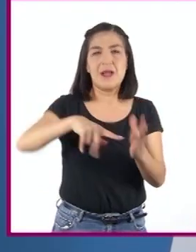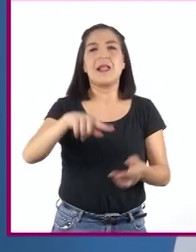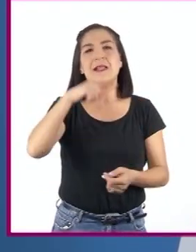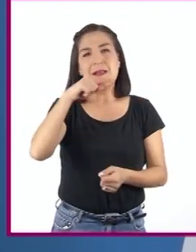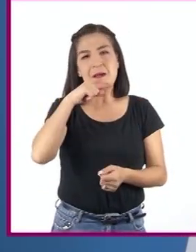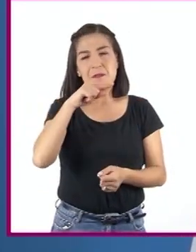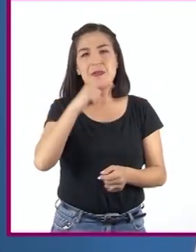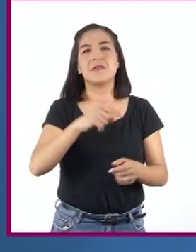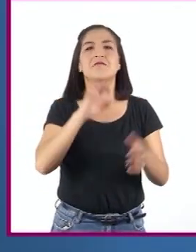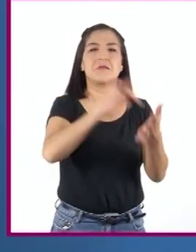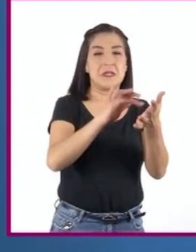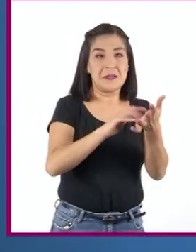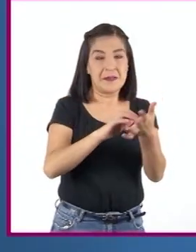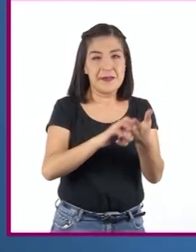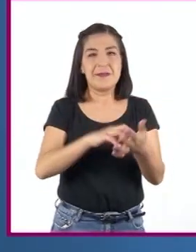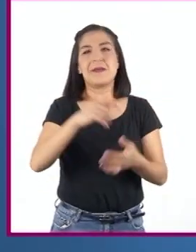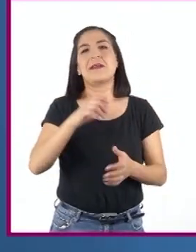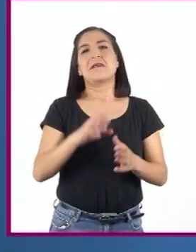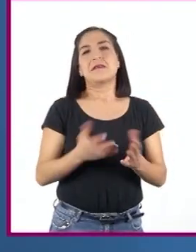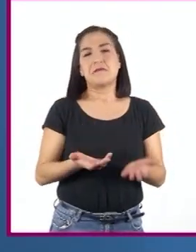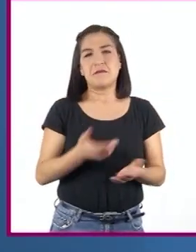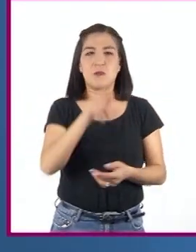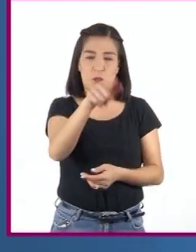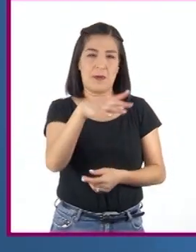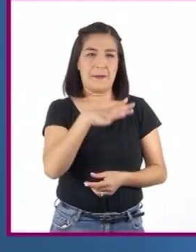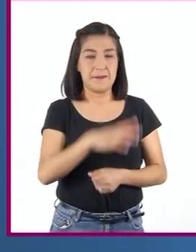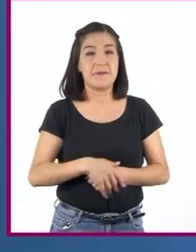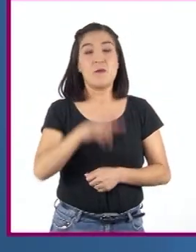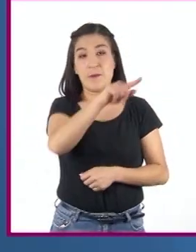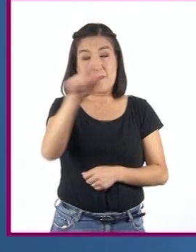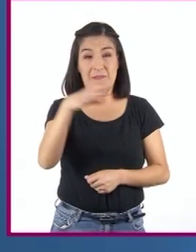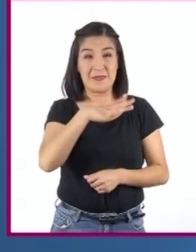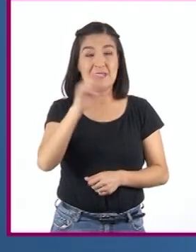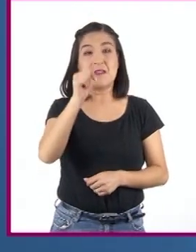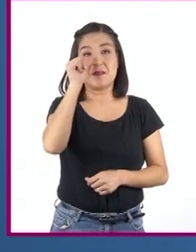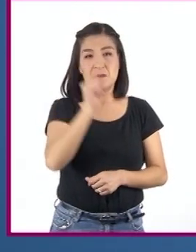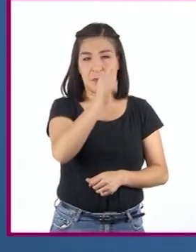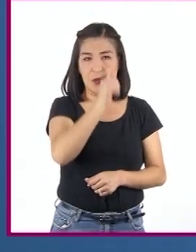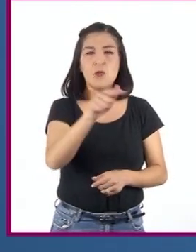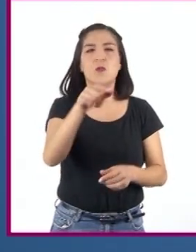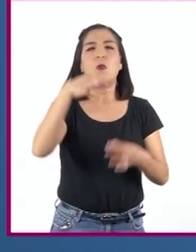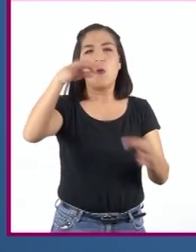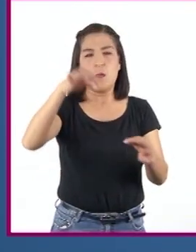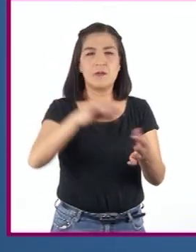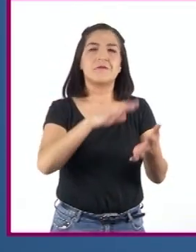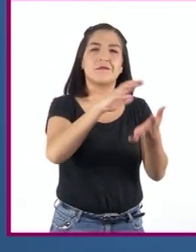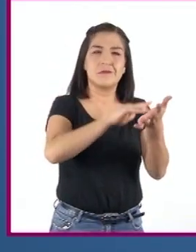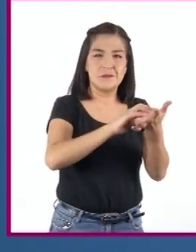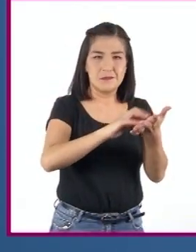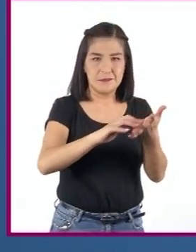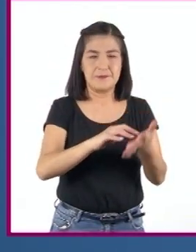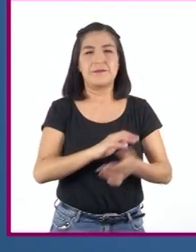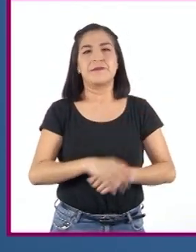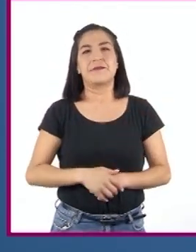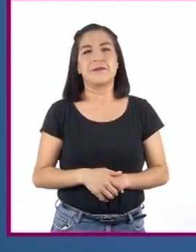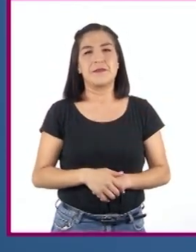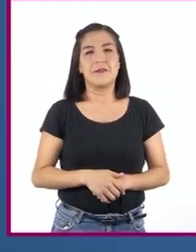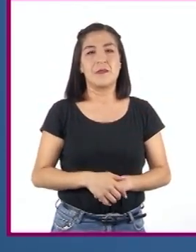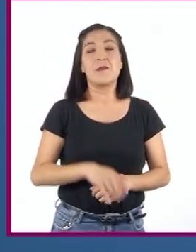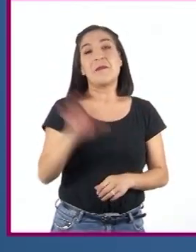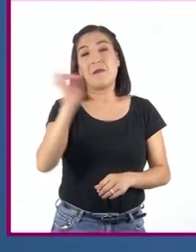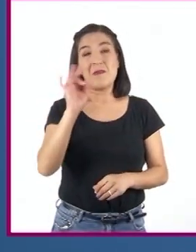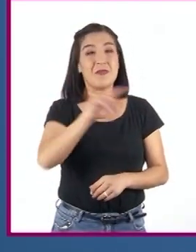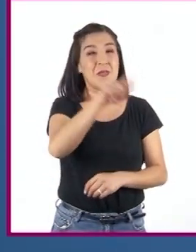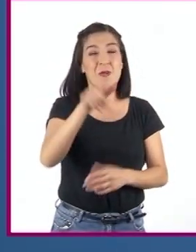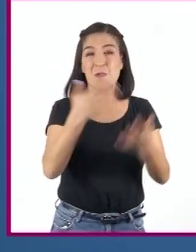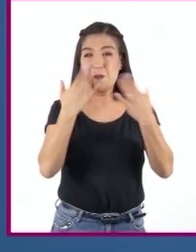una calculadora si cuentan con ella. Si tienen discapacidad visual, preparen hojas Ledger, punzón y regleta. En caso de que